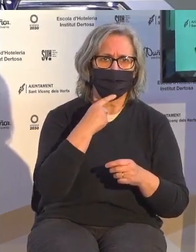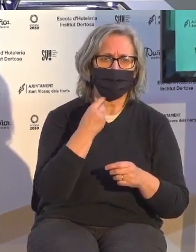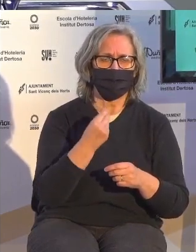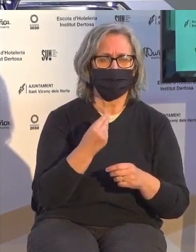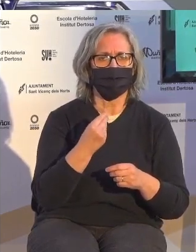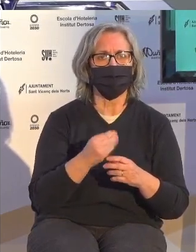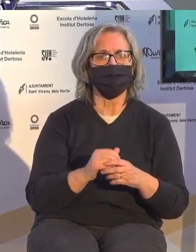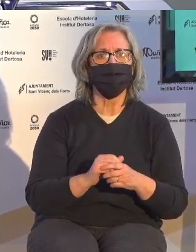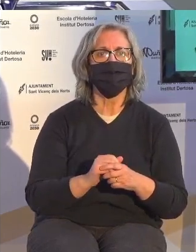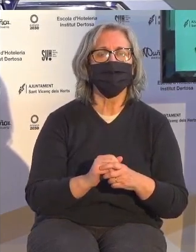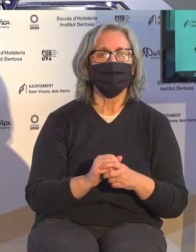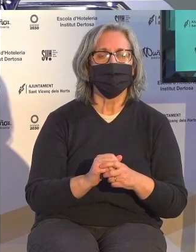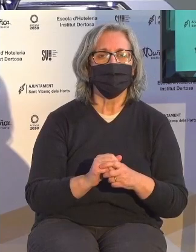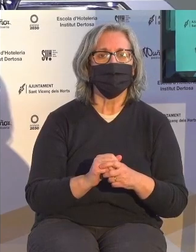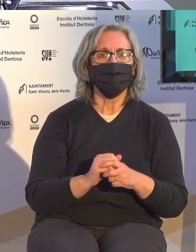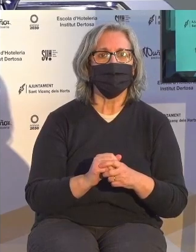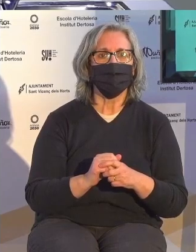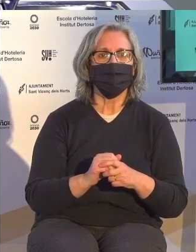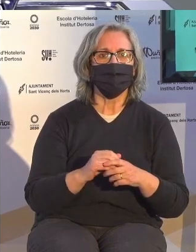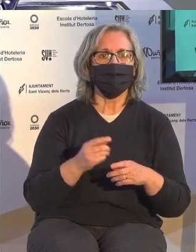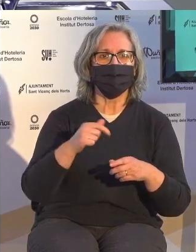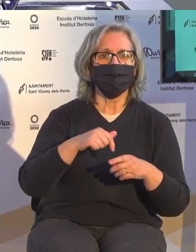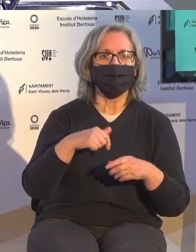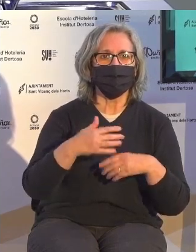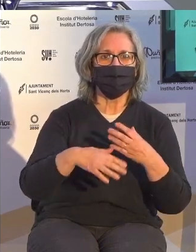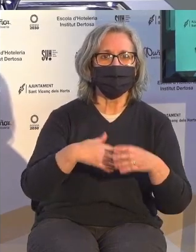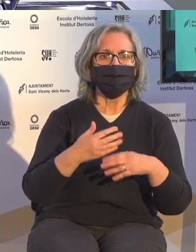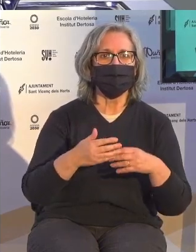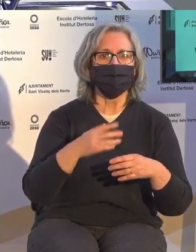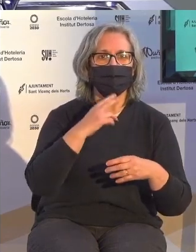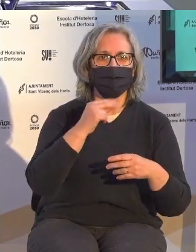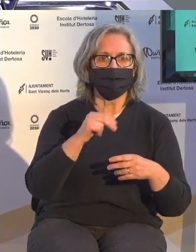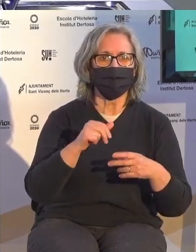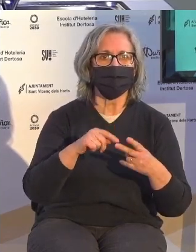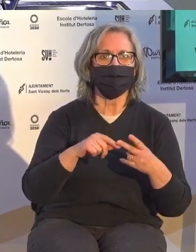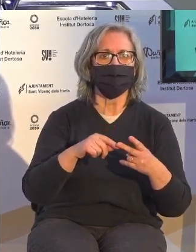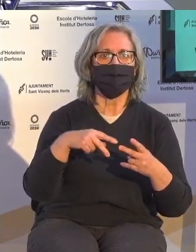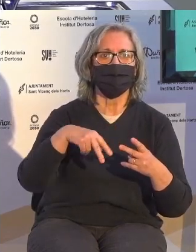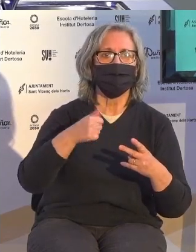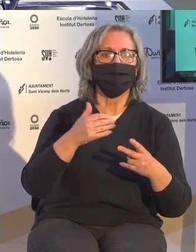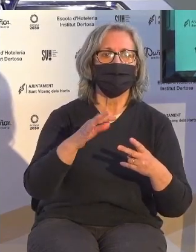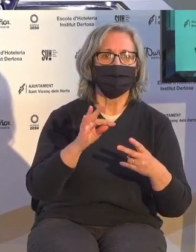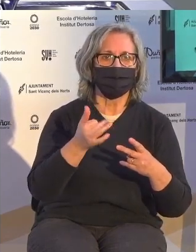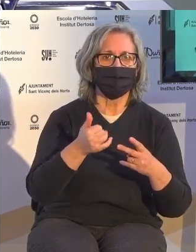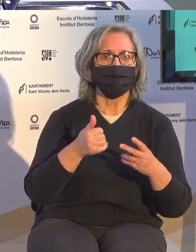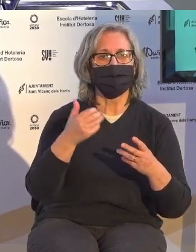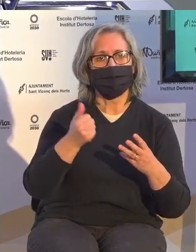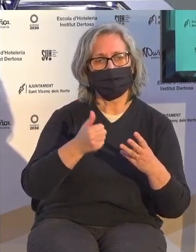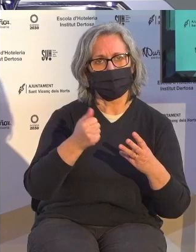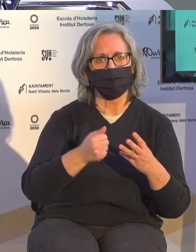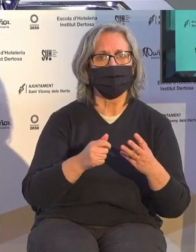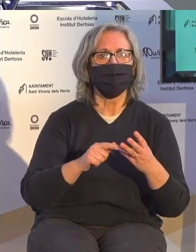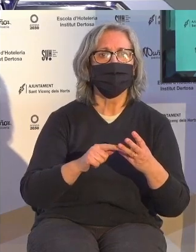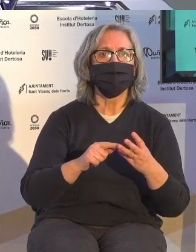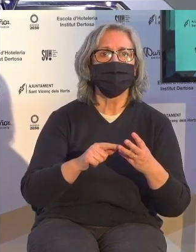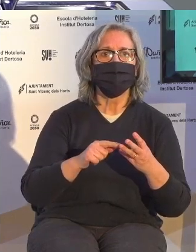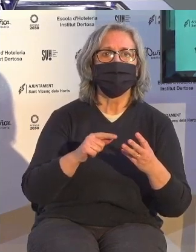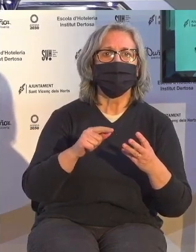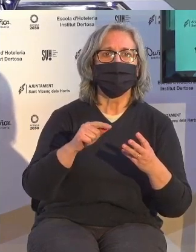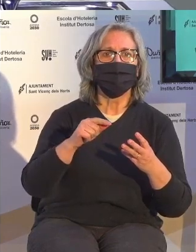aquí sólo hay azúcar nata de leche y pureza nada más